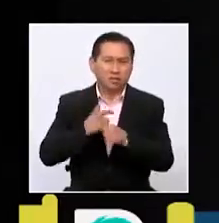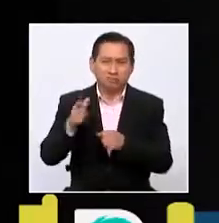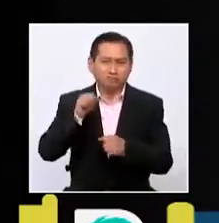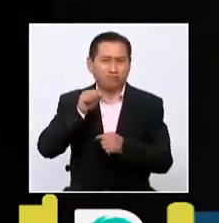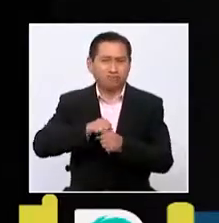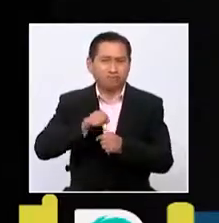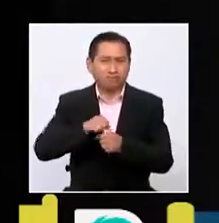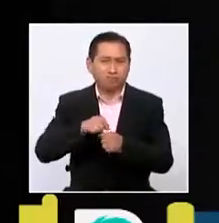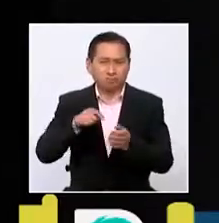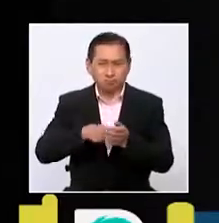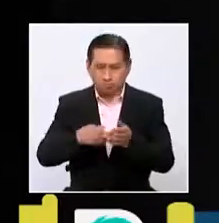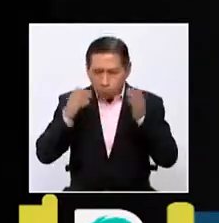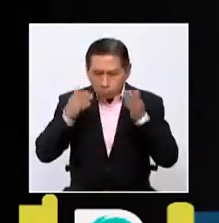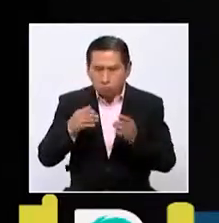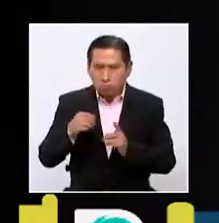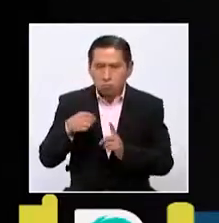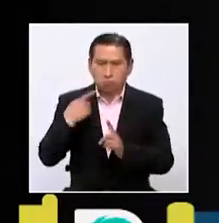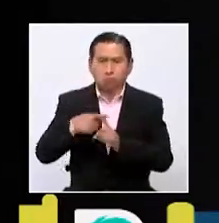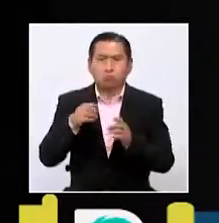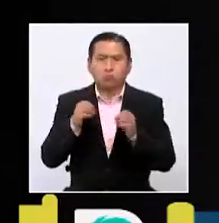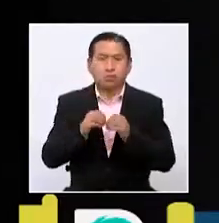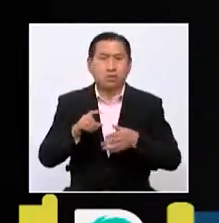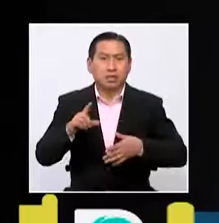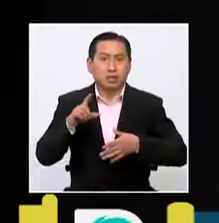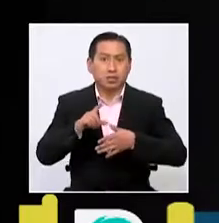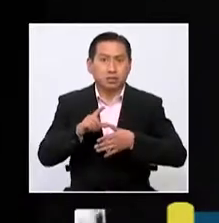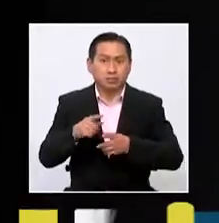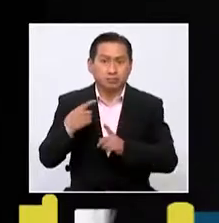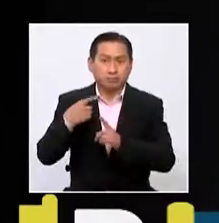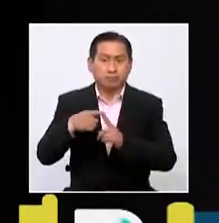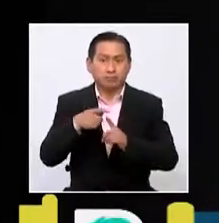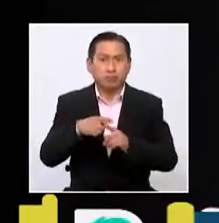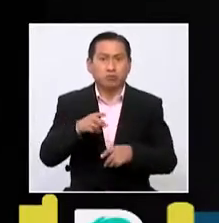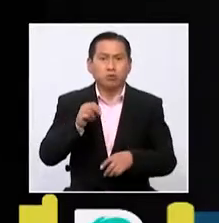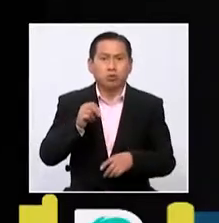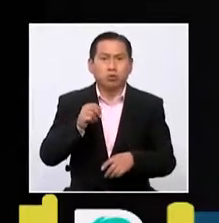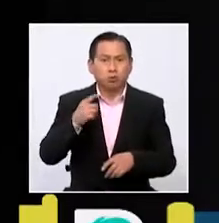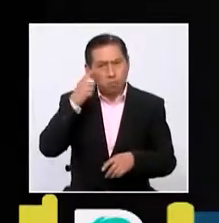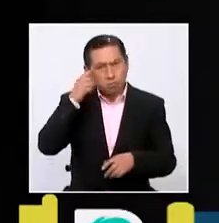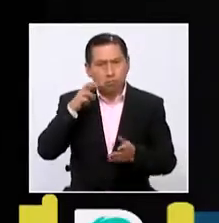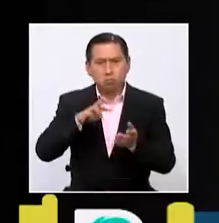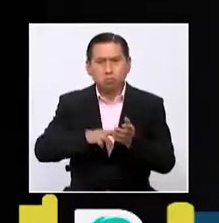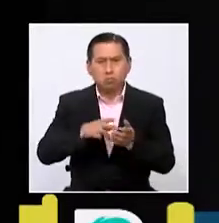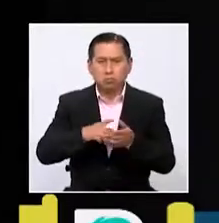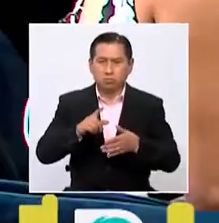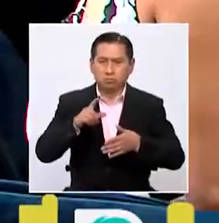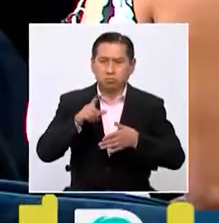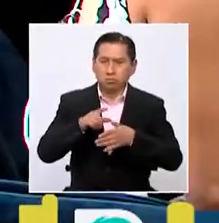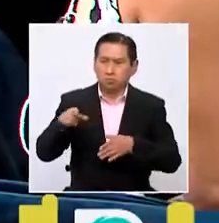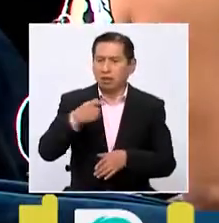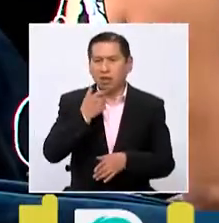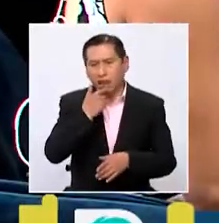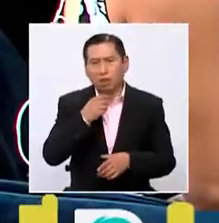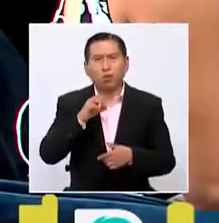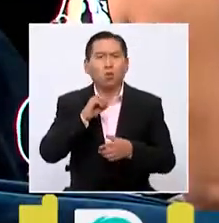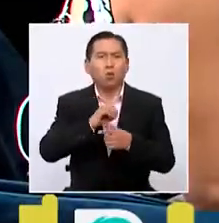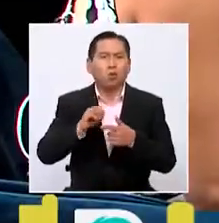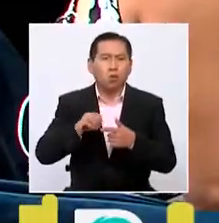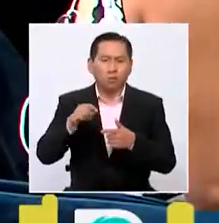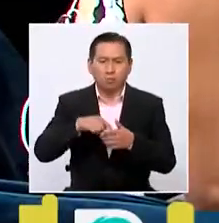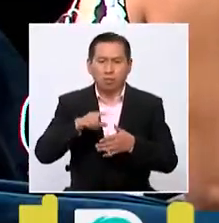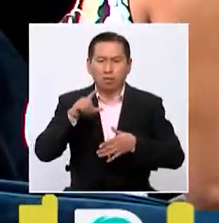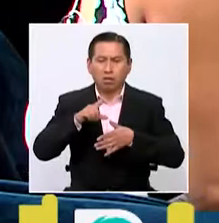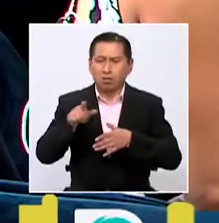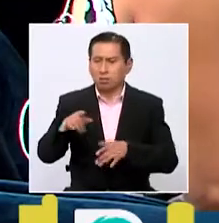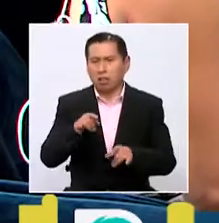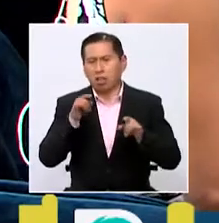ver con una cierta valorización de lo latino, no caer en lo latino que da risa o en lo latino que es objeto